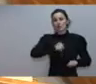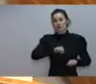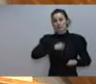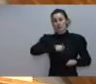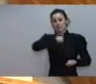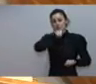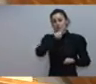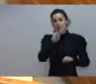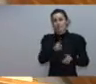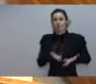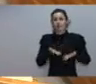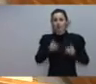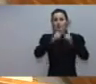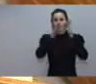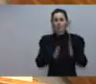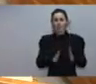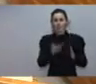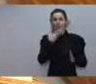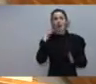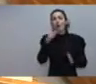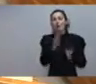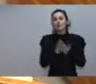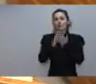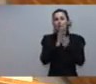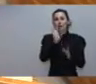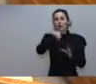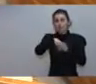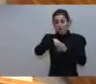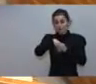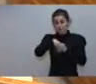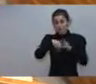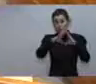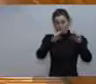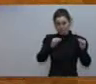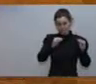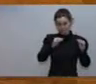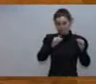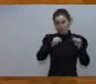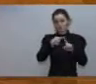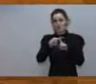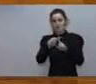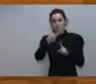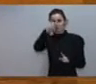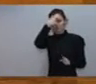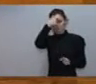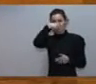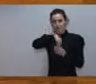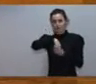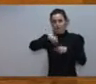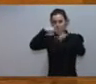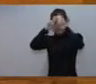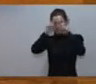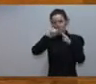ayudas domiciliarias, a los jóvenes estudiantes en colegios y universidades y a los enfermos en hospitales.